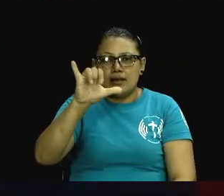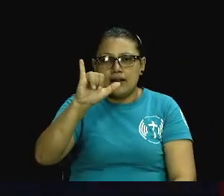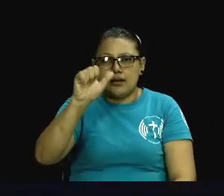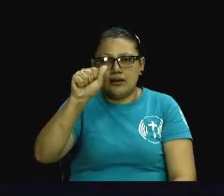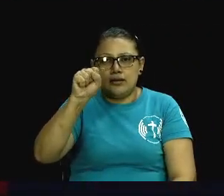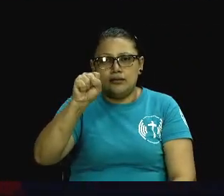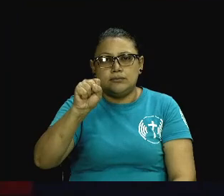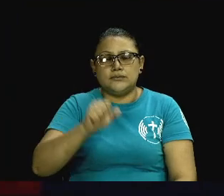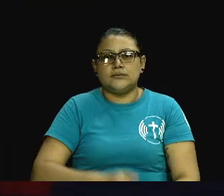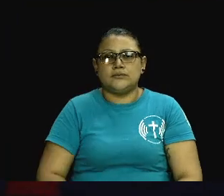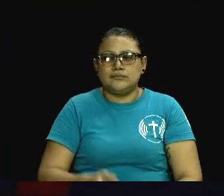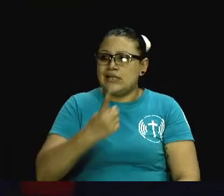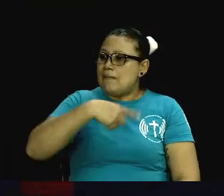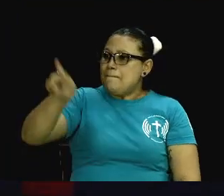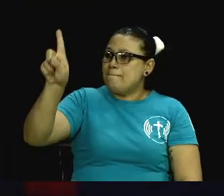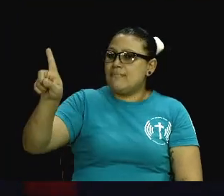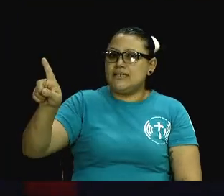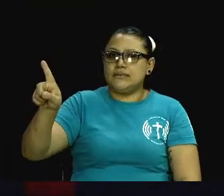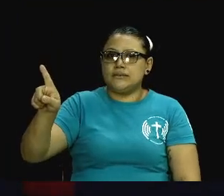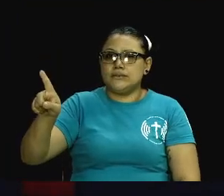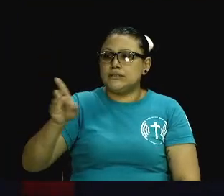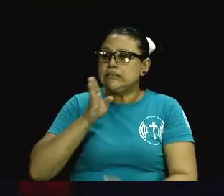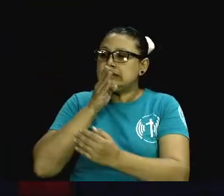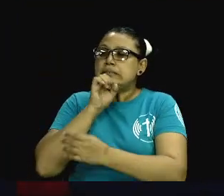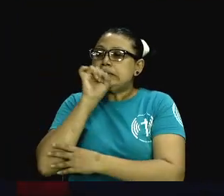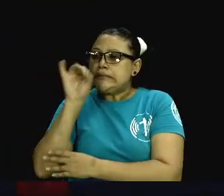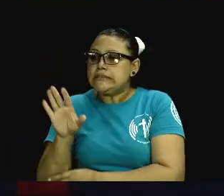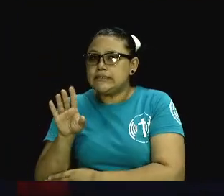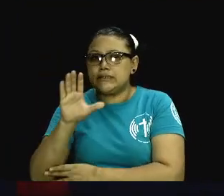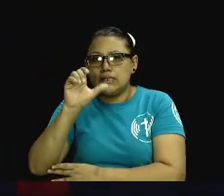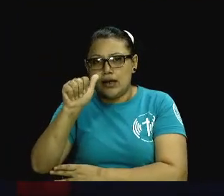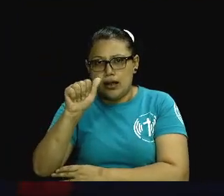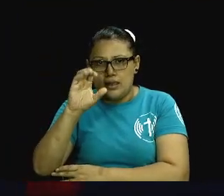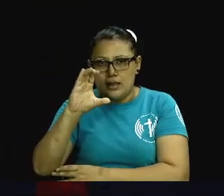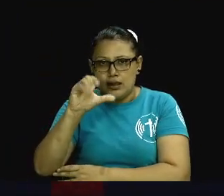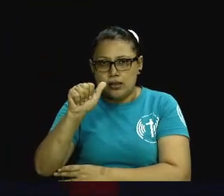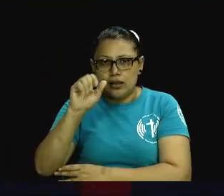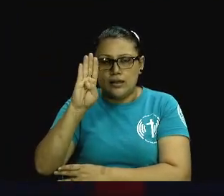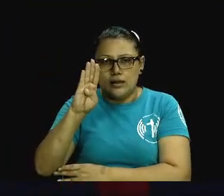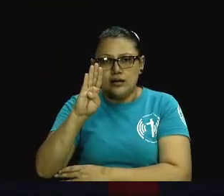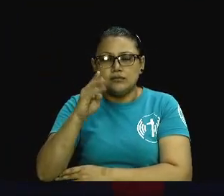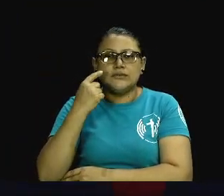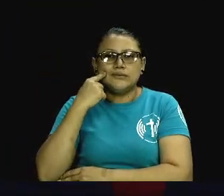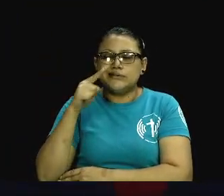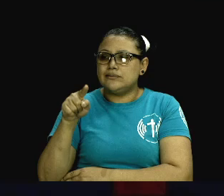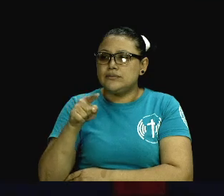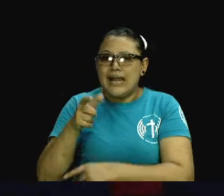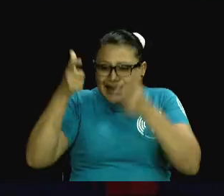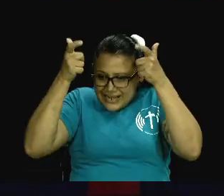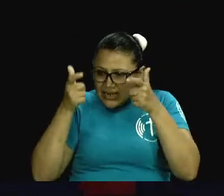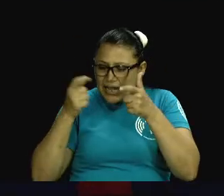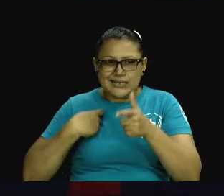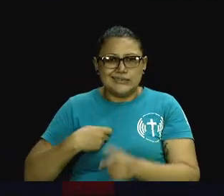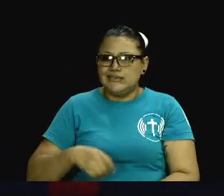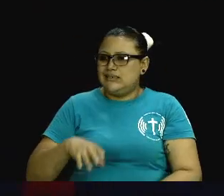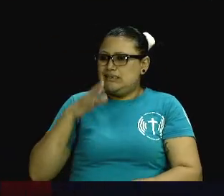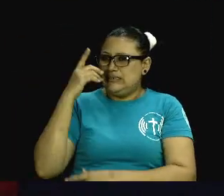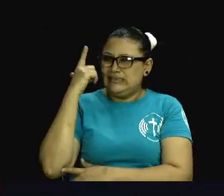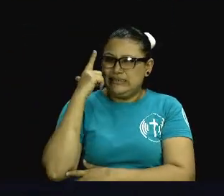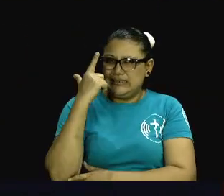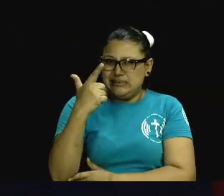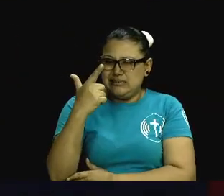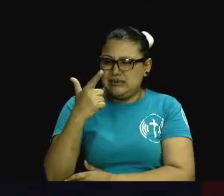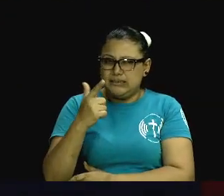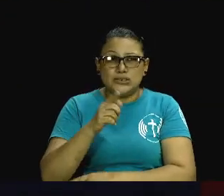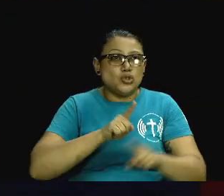elías vete y dile a cabo acá ver a un rey sumamente idólatra a pesar de que era un rey